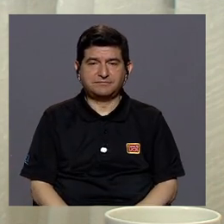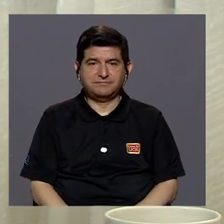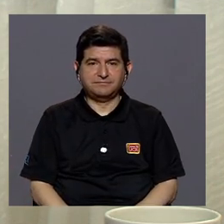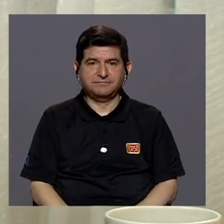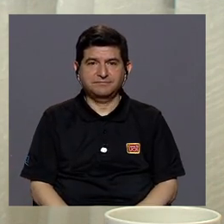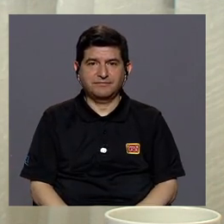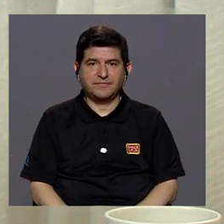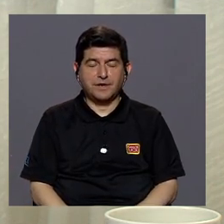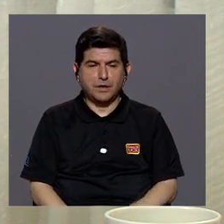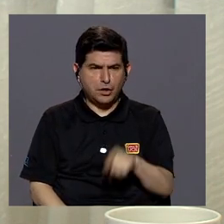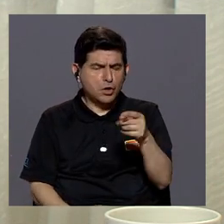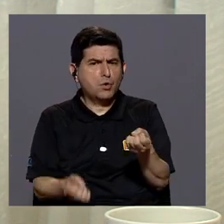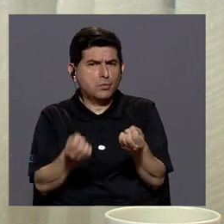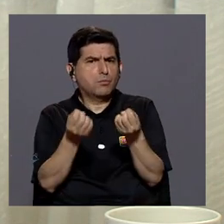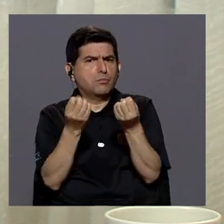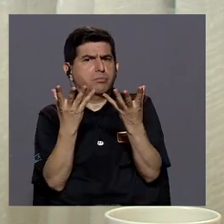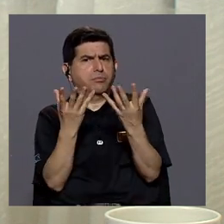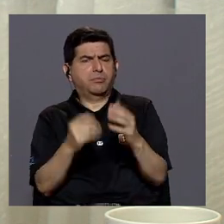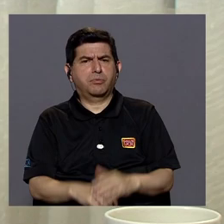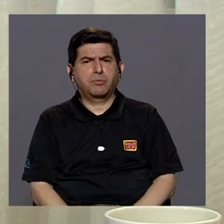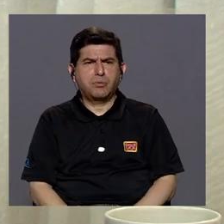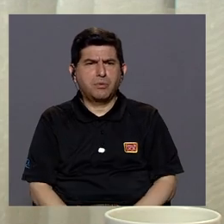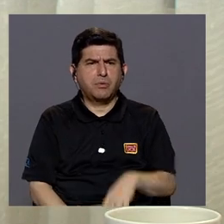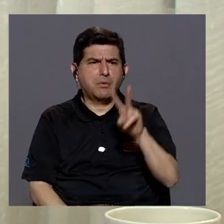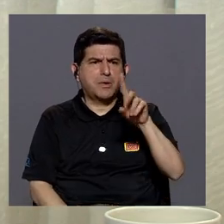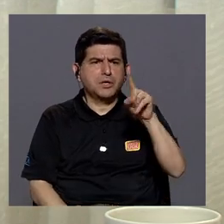Y son bastantes, ¿sabes?